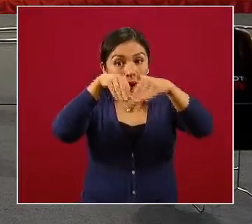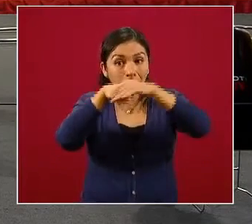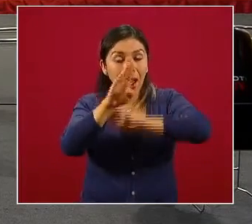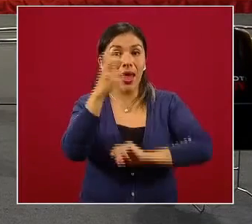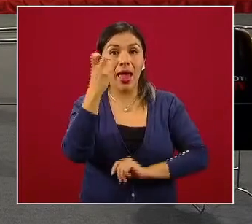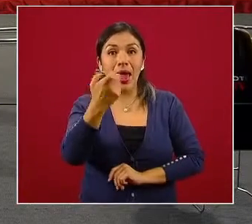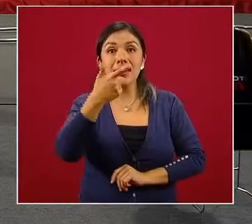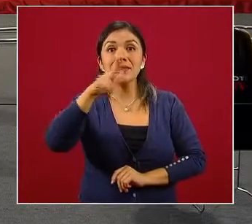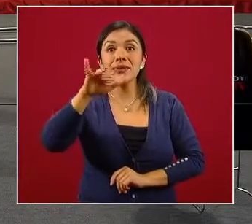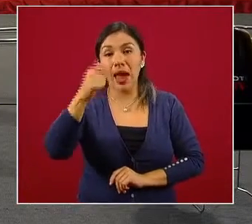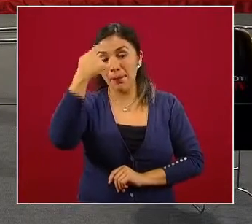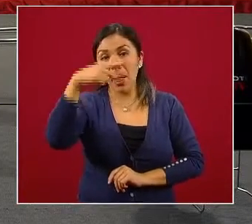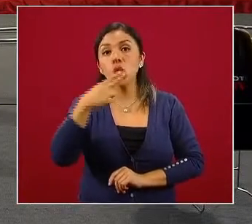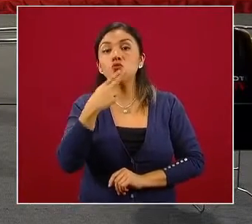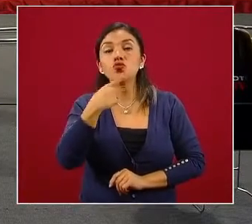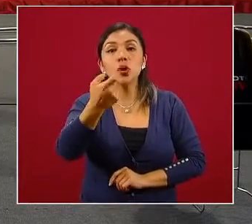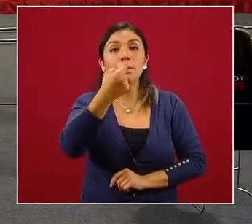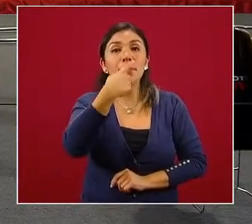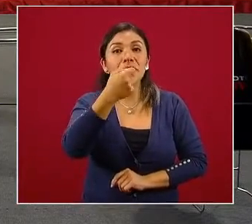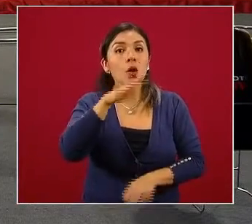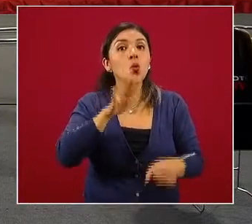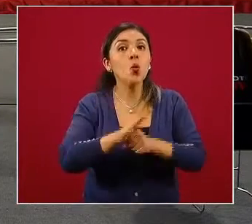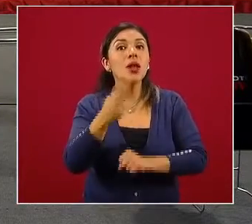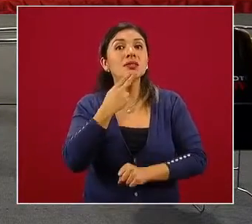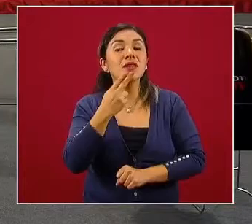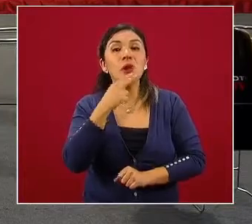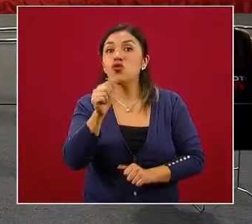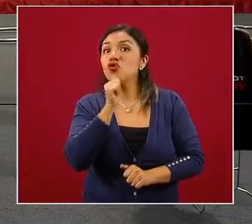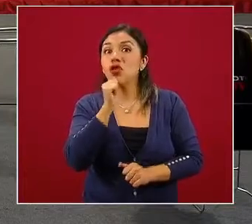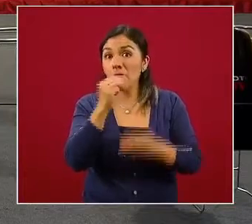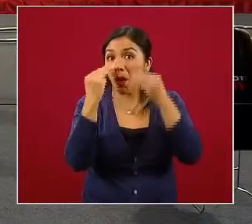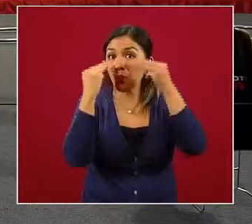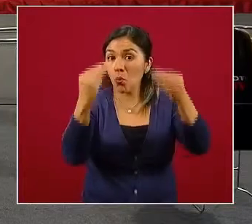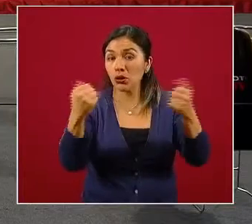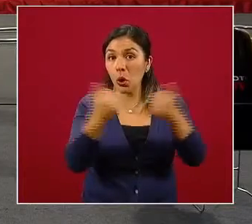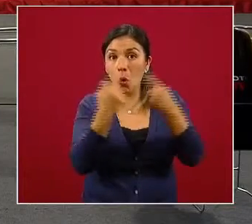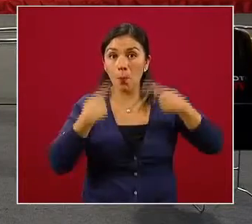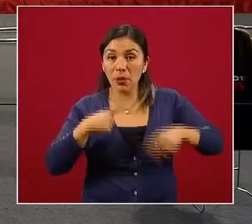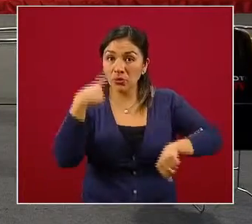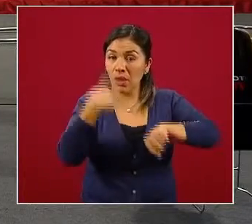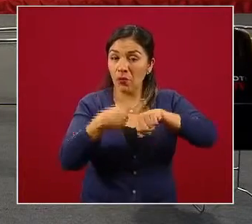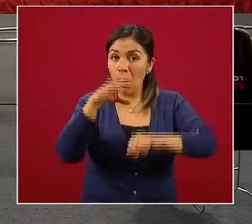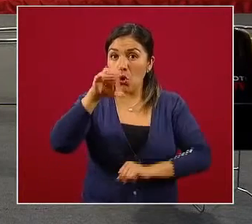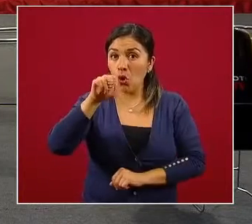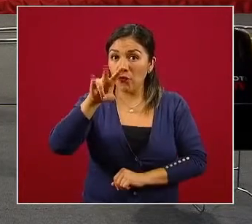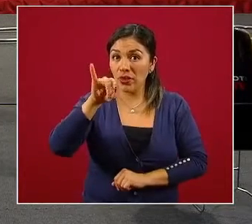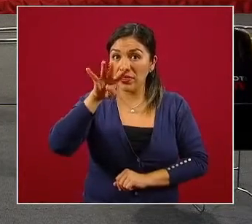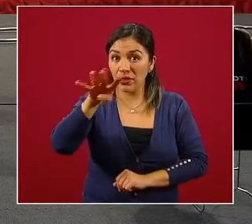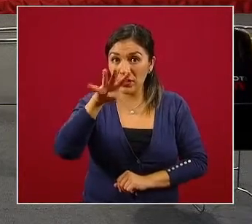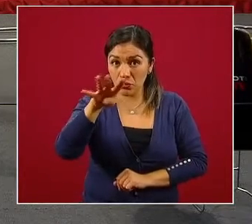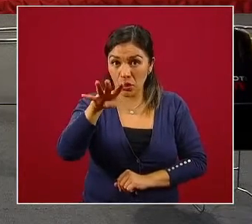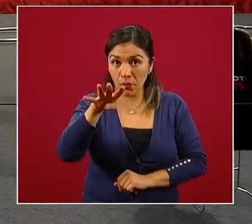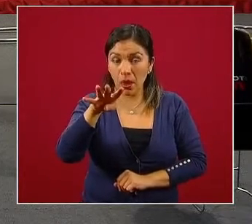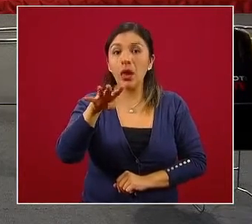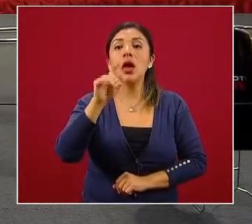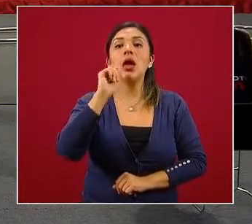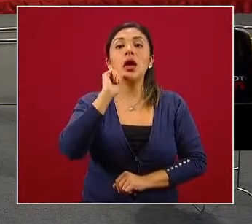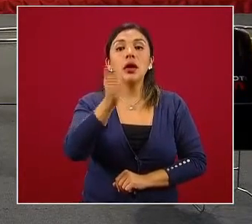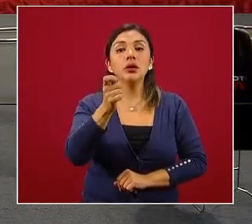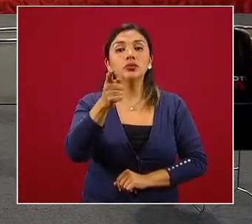lineamiento para el uso de medicamento de eficacia no demostrada en pacientes con COVID-19,